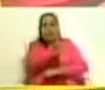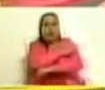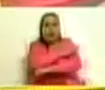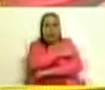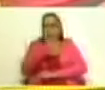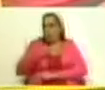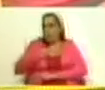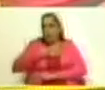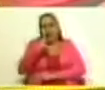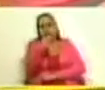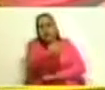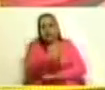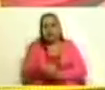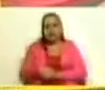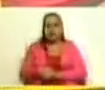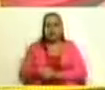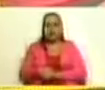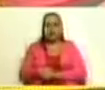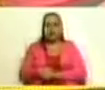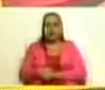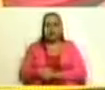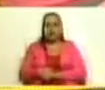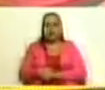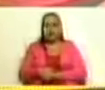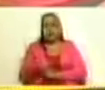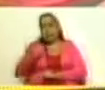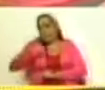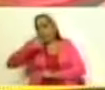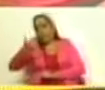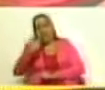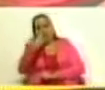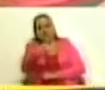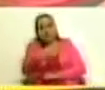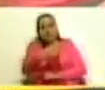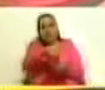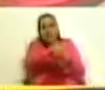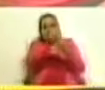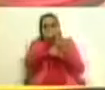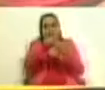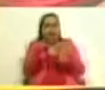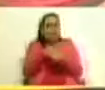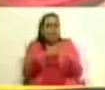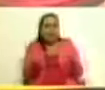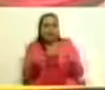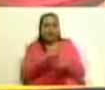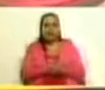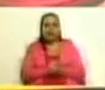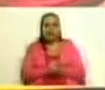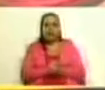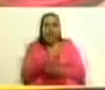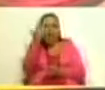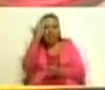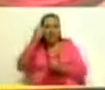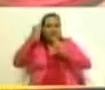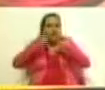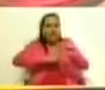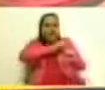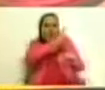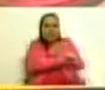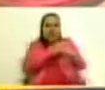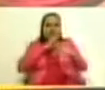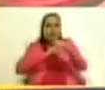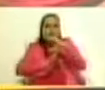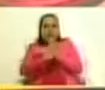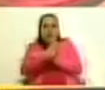de nosotros, puede decir lo que quiera de nuestro líder, pero no puede negar el coraje y la humildad